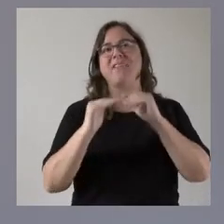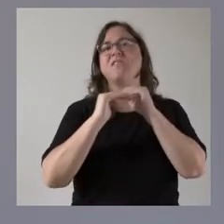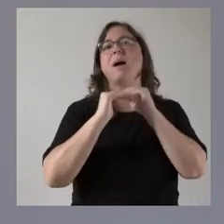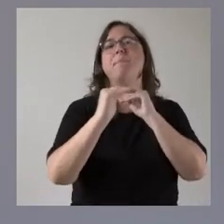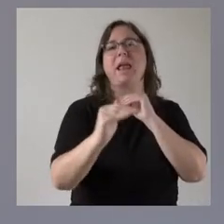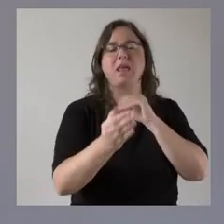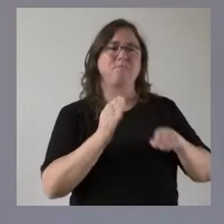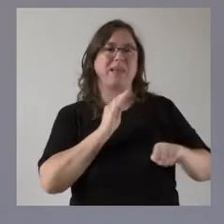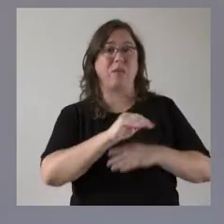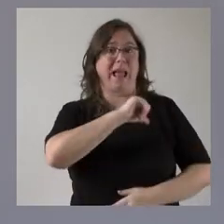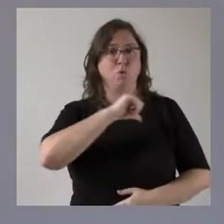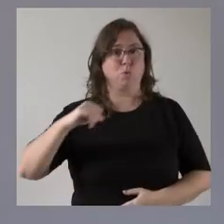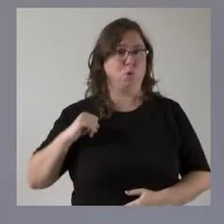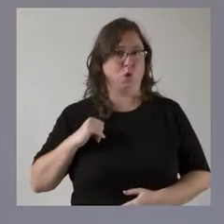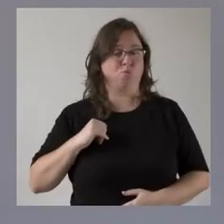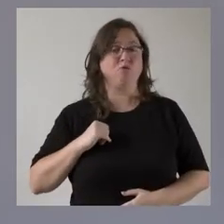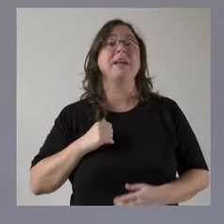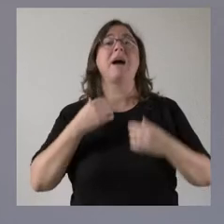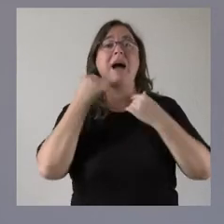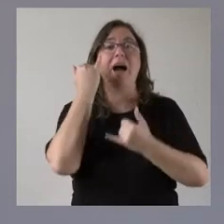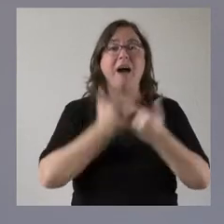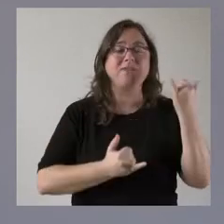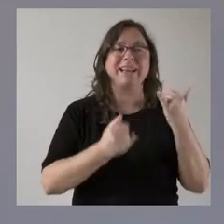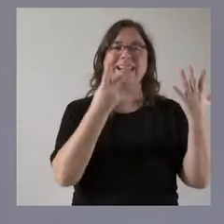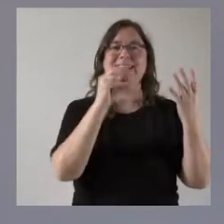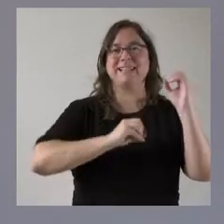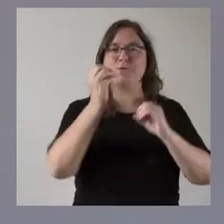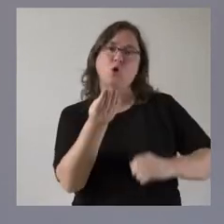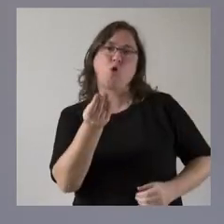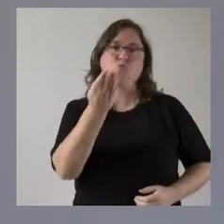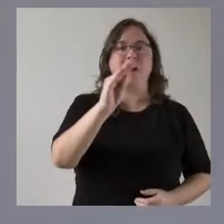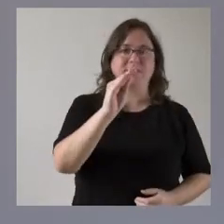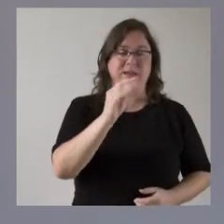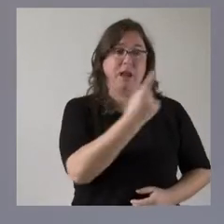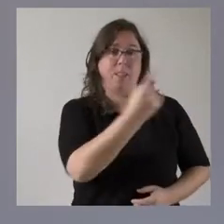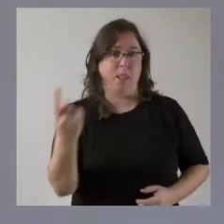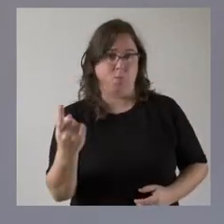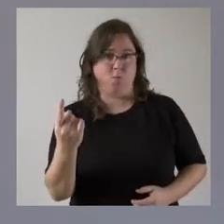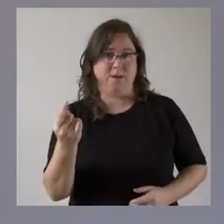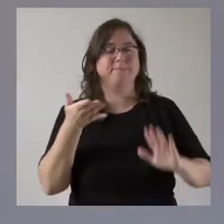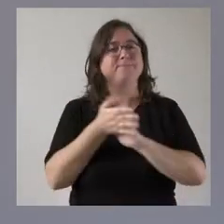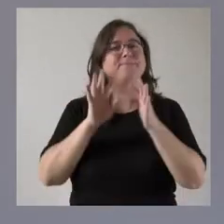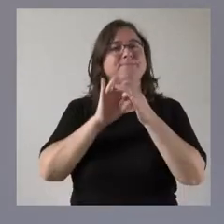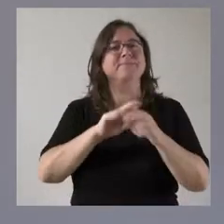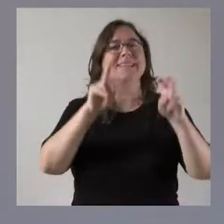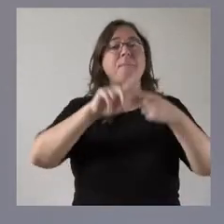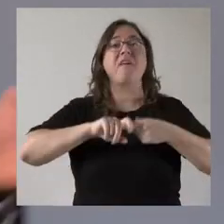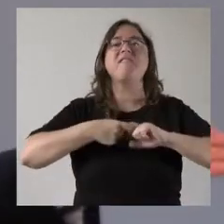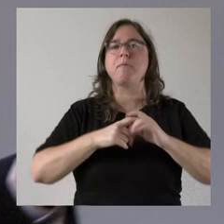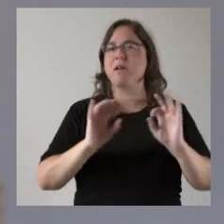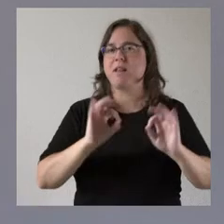a los autónomos incrementando un 70% las ayudas por trabajador en lo que tiene que ver con la familia